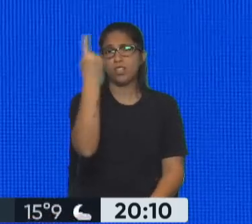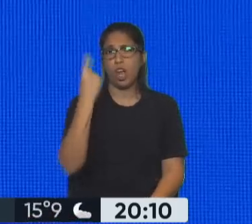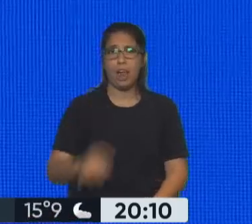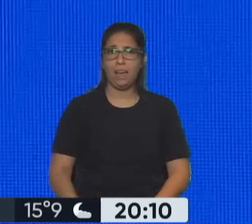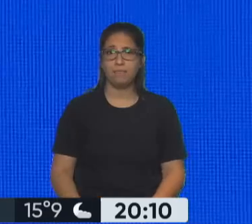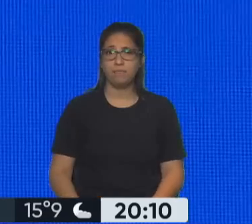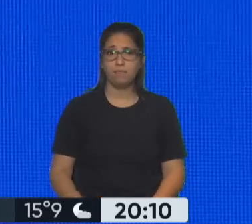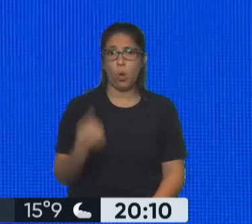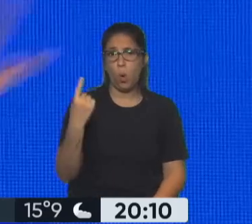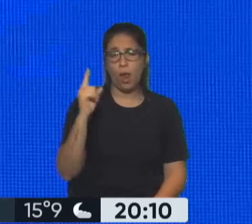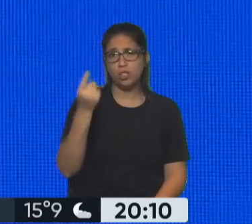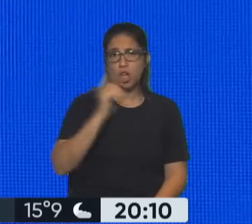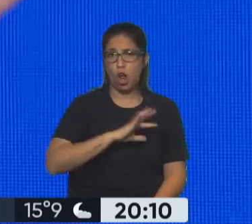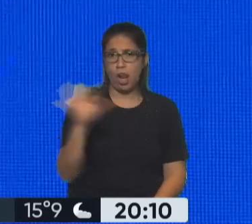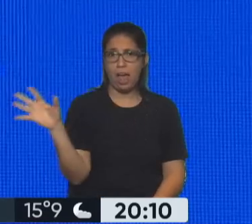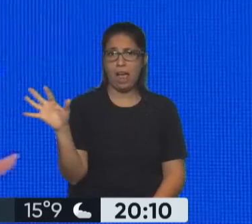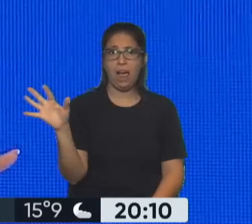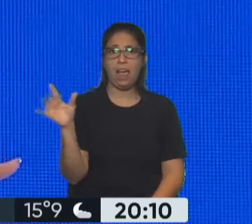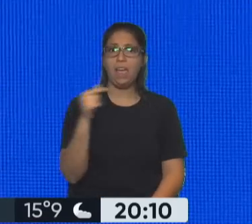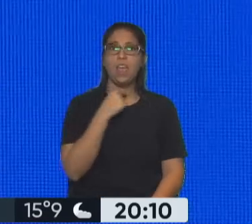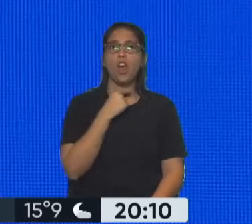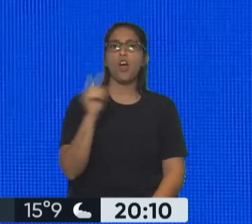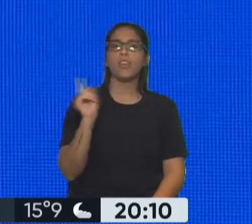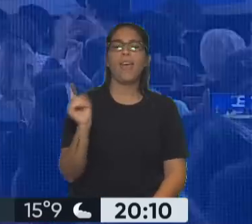sola. Una sola. Y no quiero